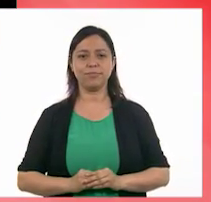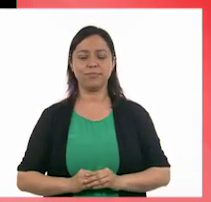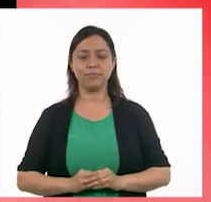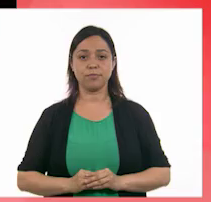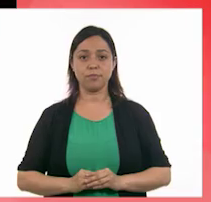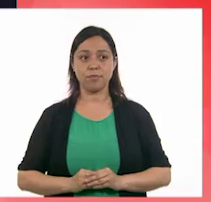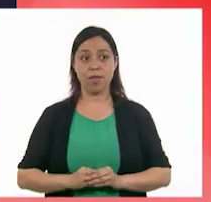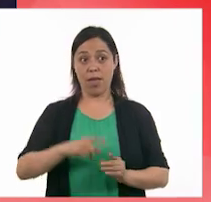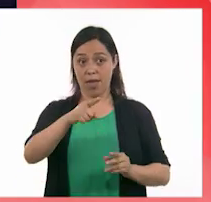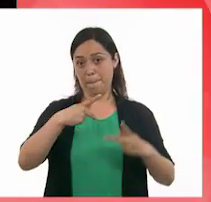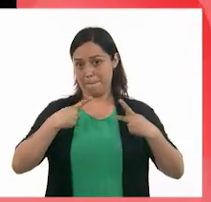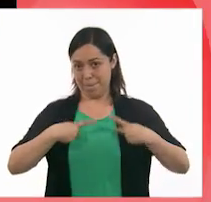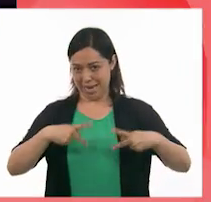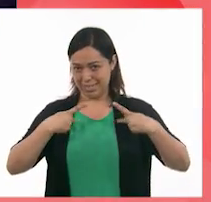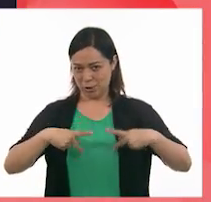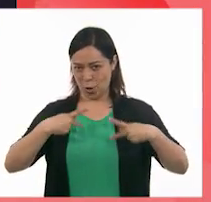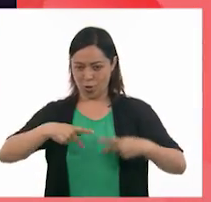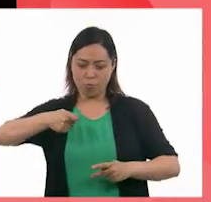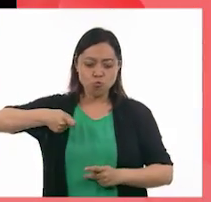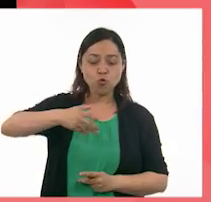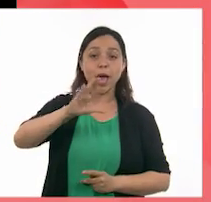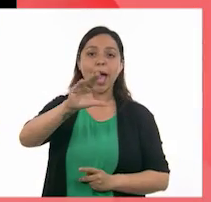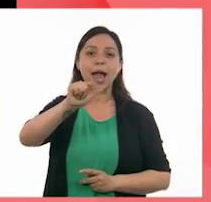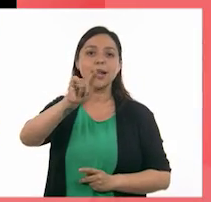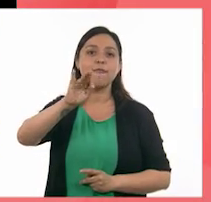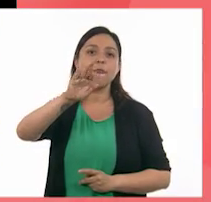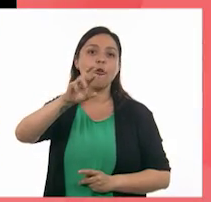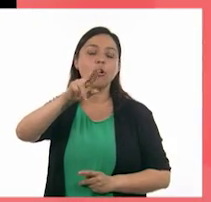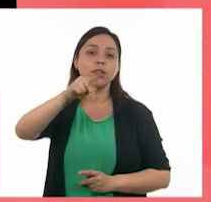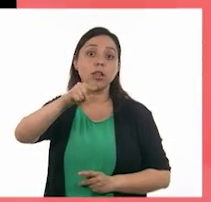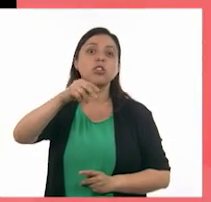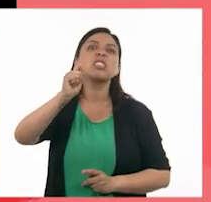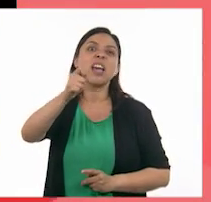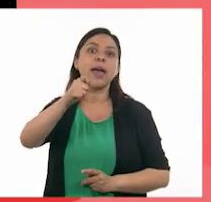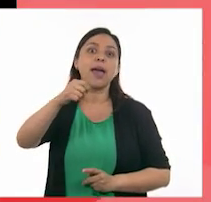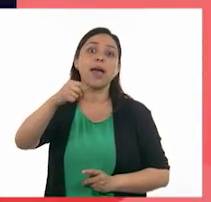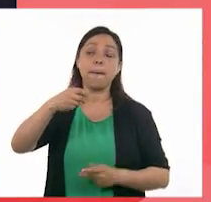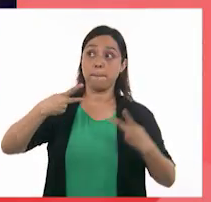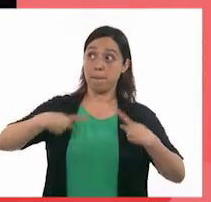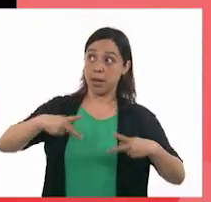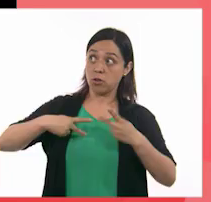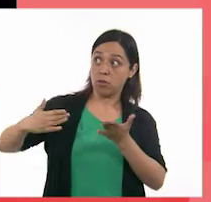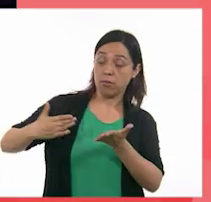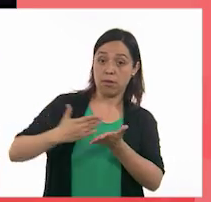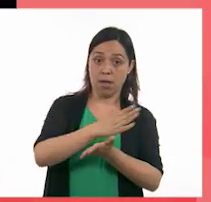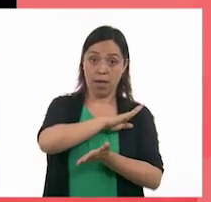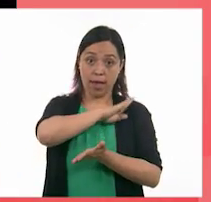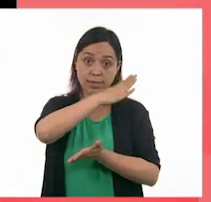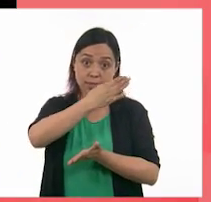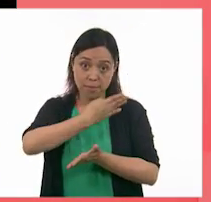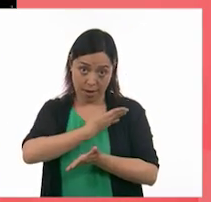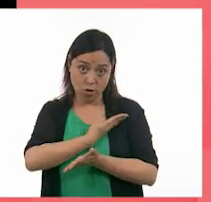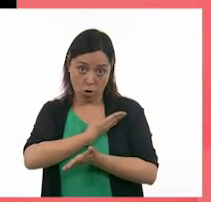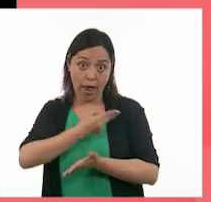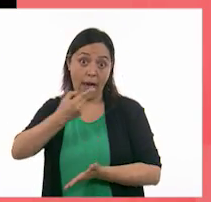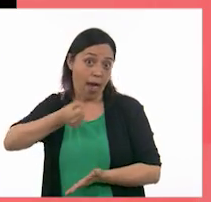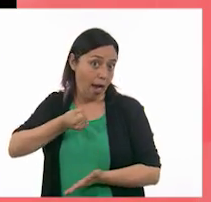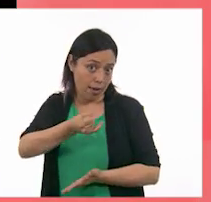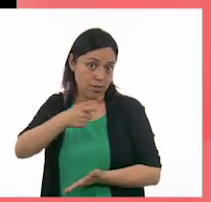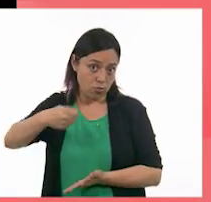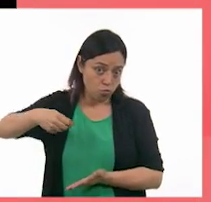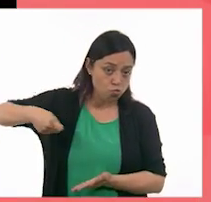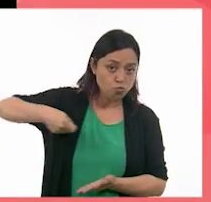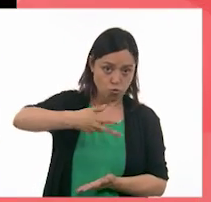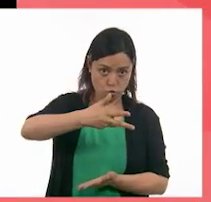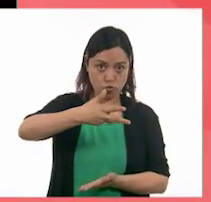Los californios fue la denominación que los españoles, al momento de explorar estas tierras, les llamaban a los antiguos